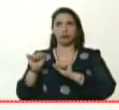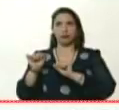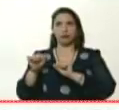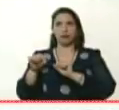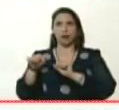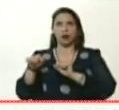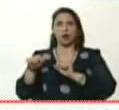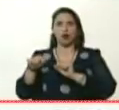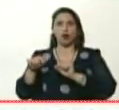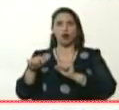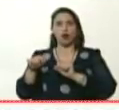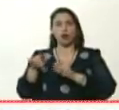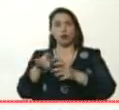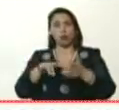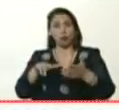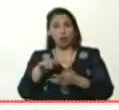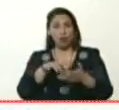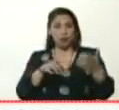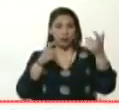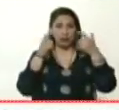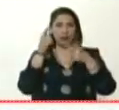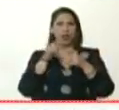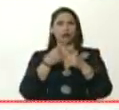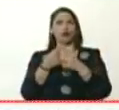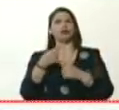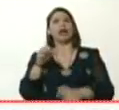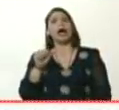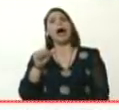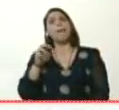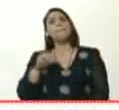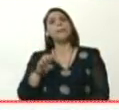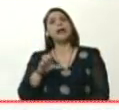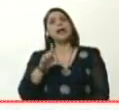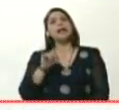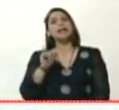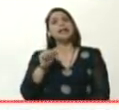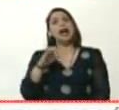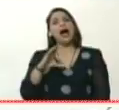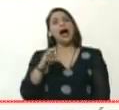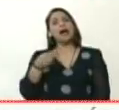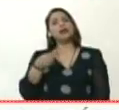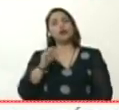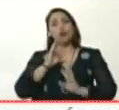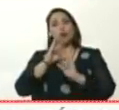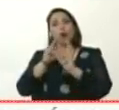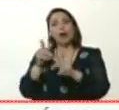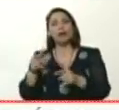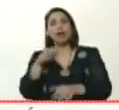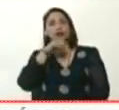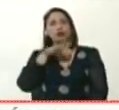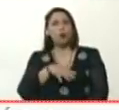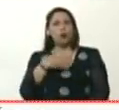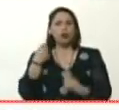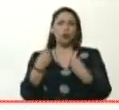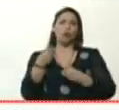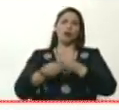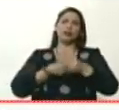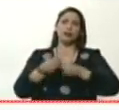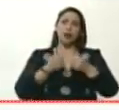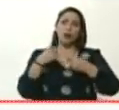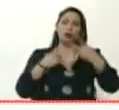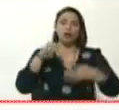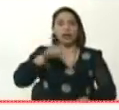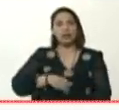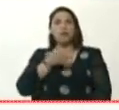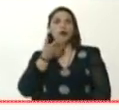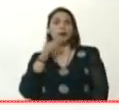portaaviones de Hugo Chávez. Y ahí Ameliac cuenta la historia de cómo se hacían las cosas aquí. Cuenta la historia que